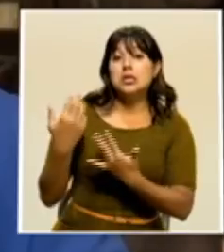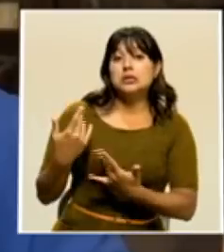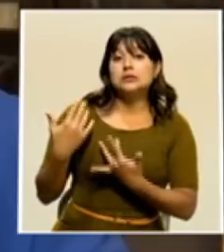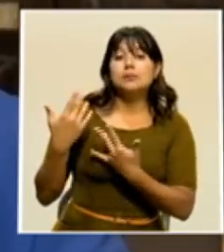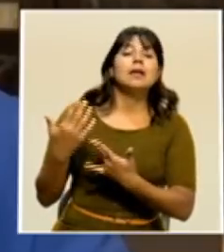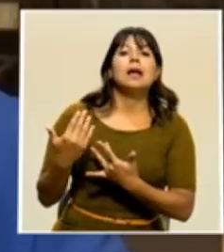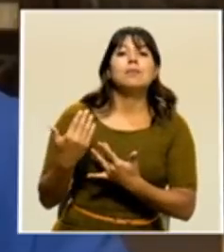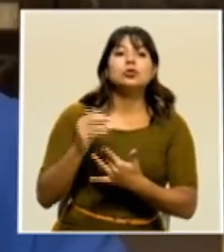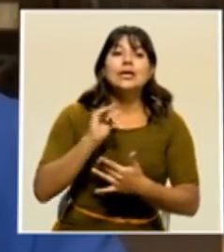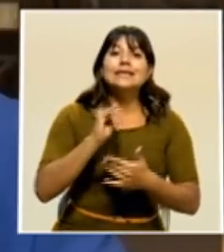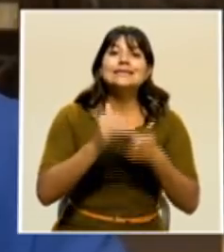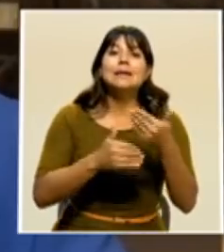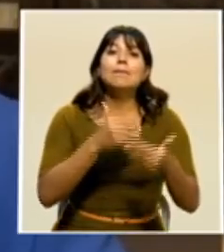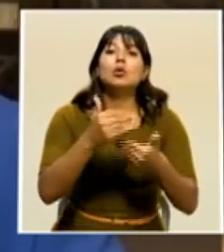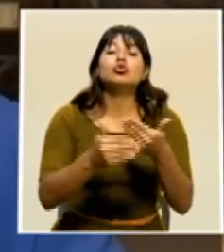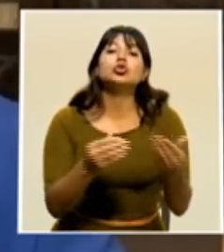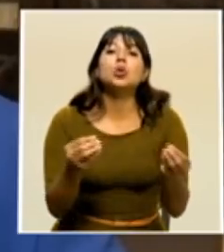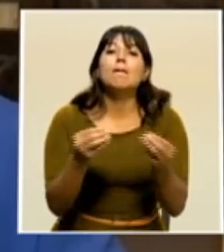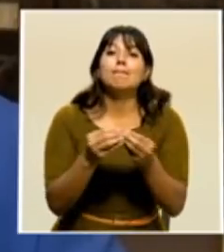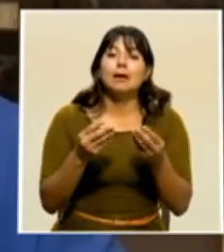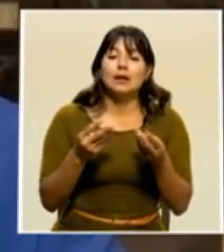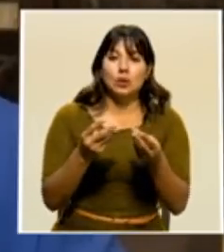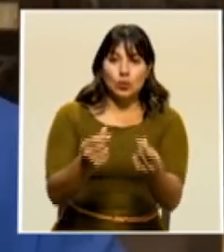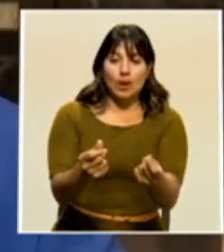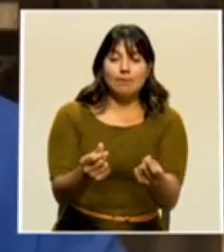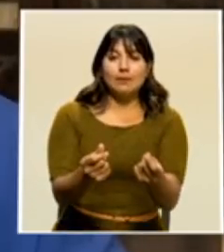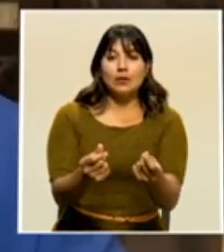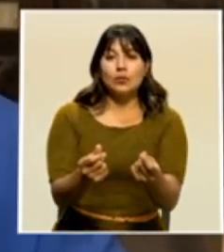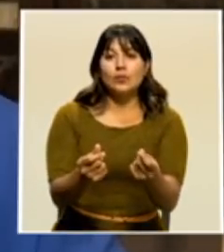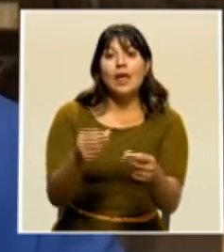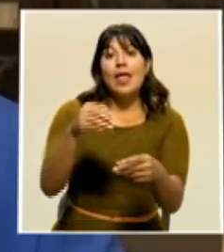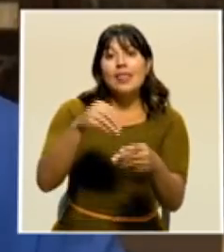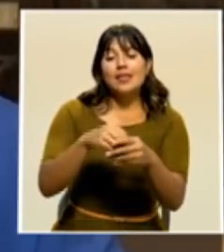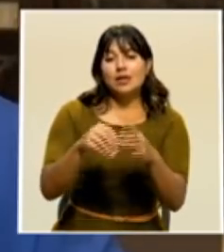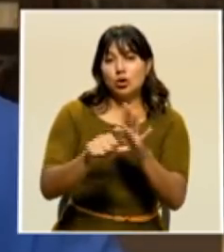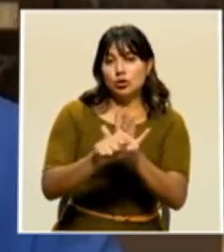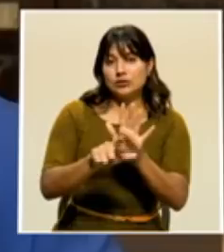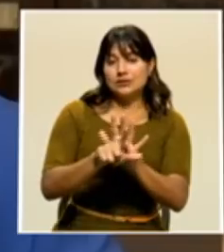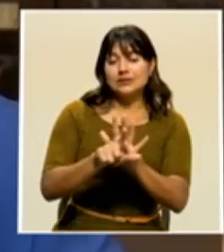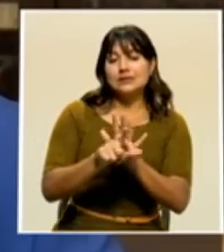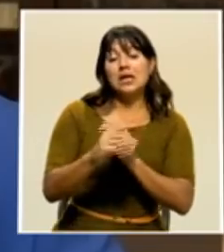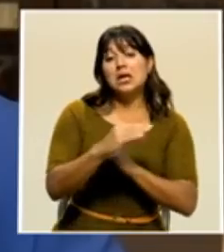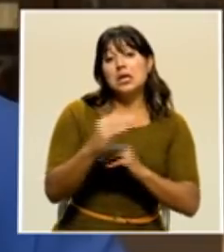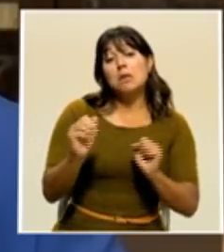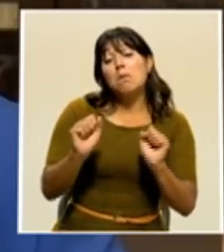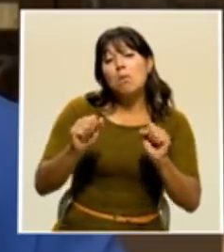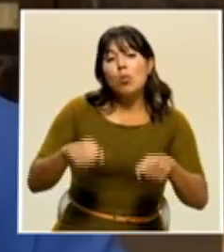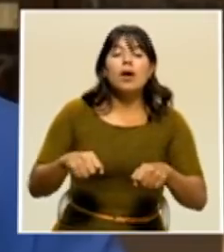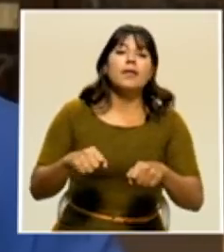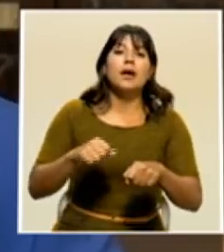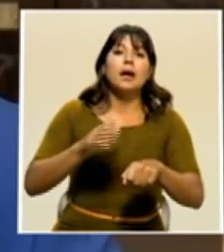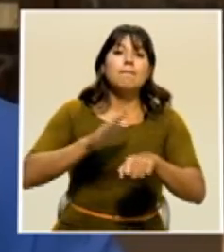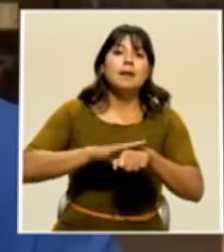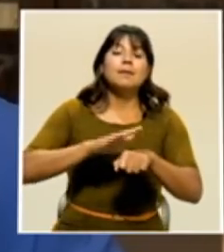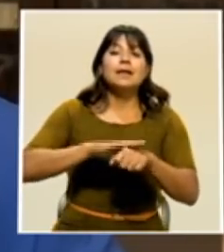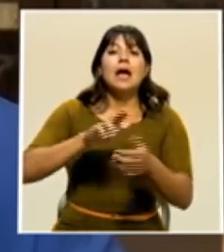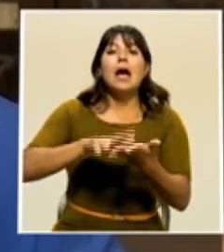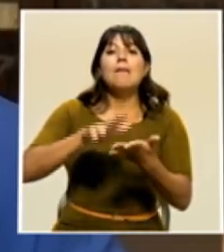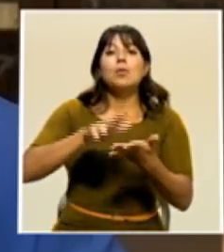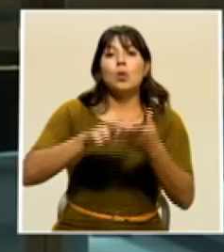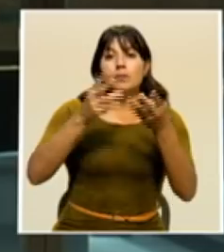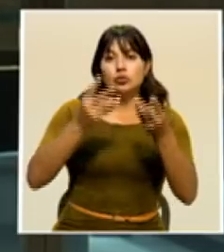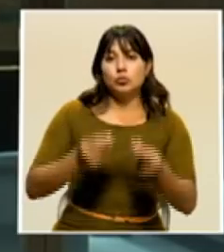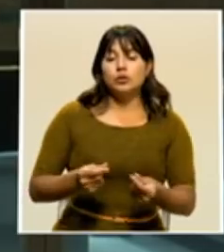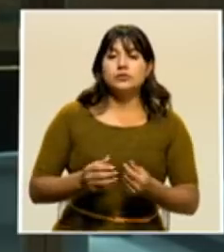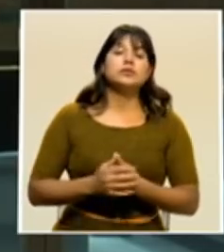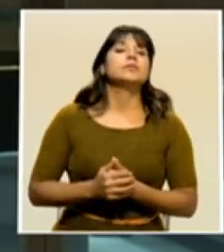el trámite sea más expedito al interno del plenario y pues nos permita, digamos, aprobar un presupuesto acotado.